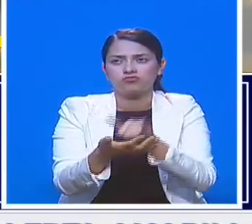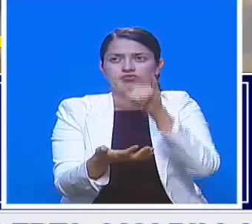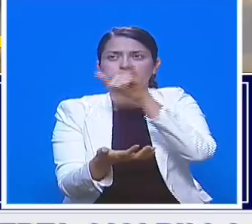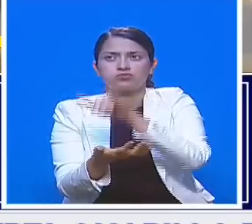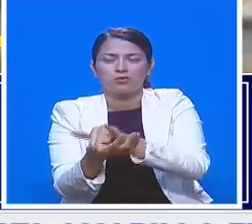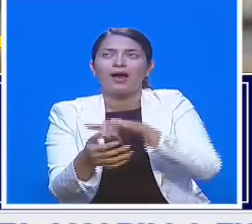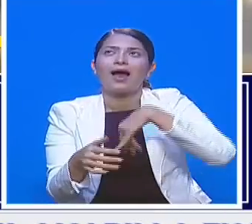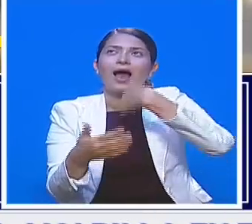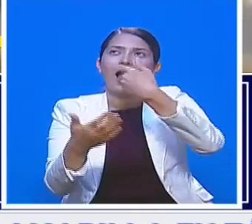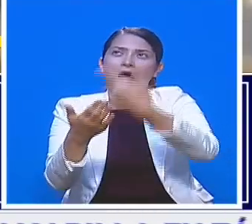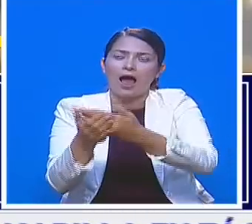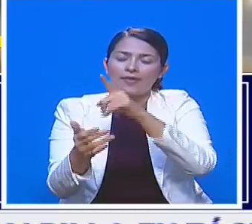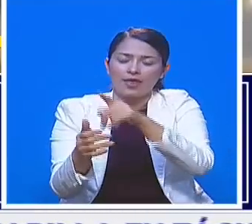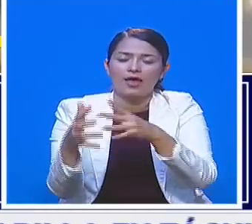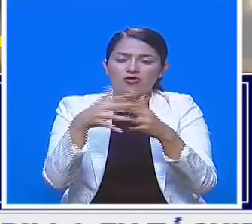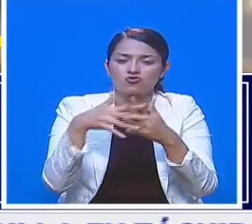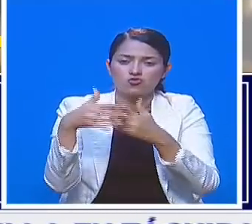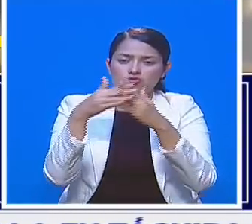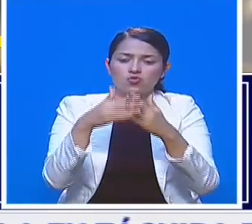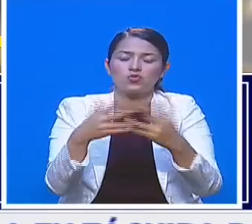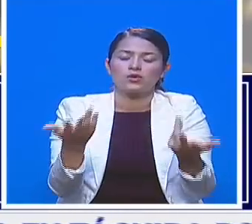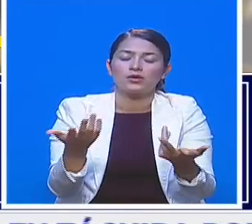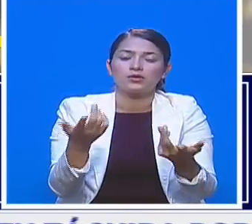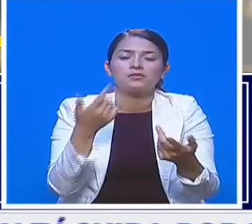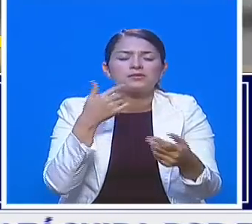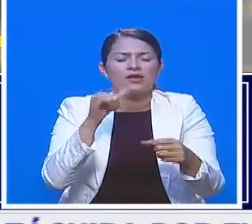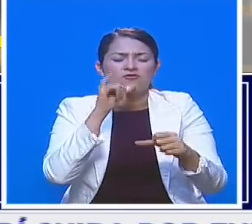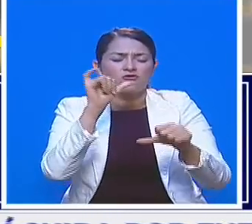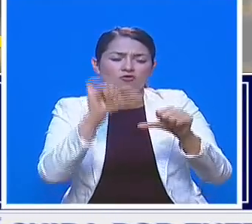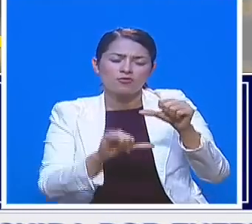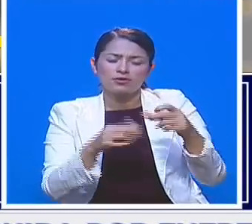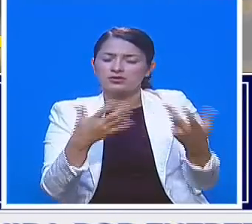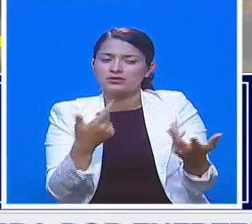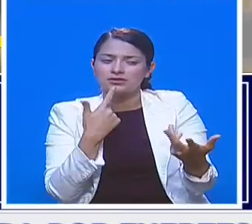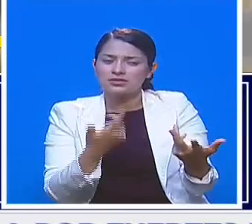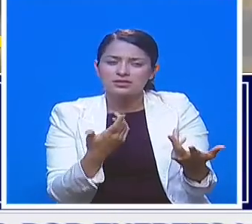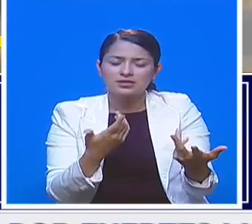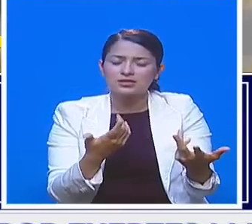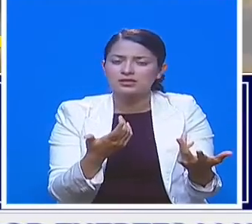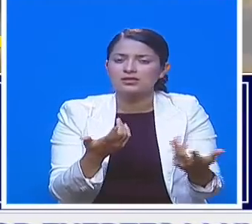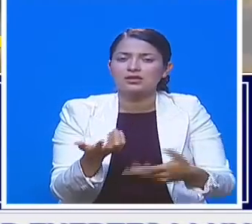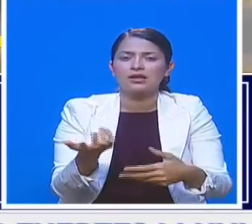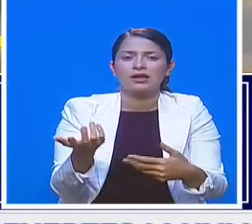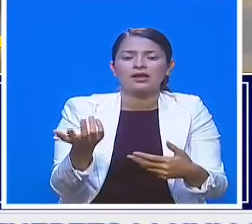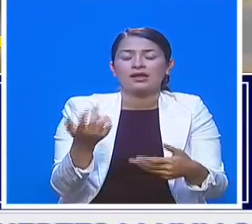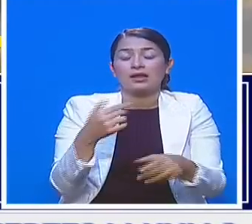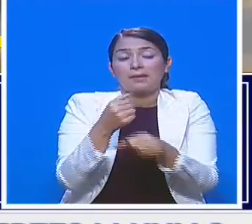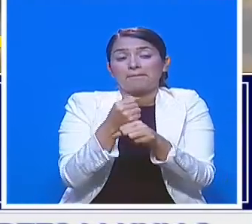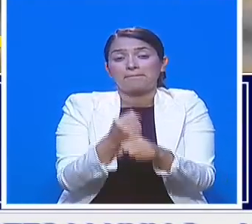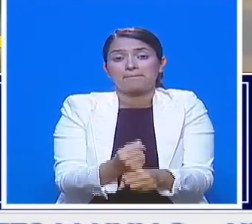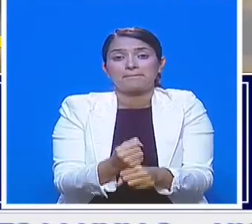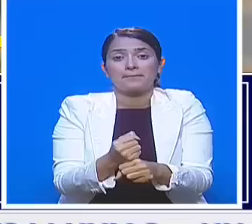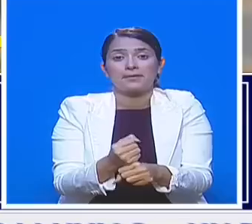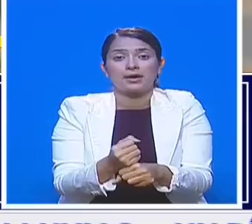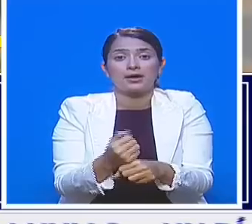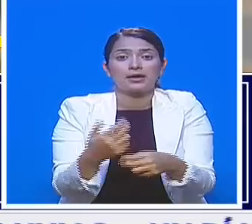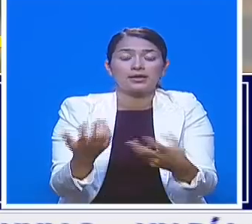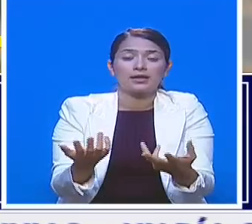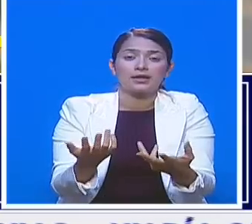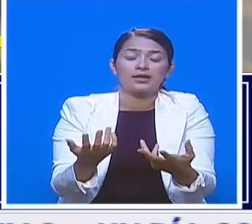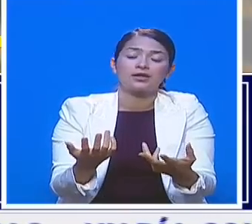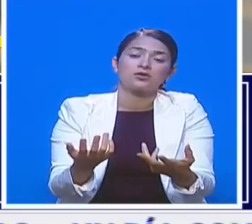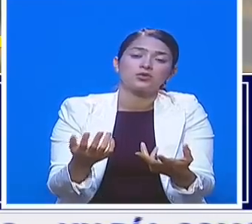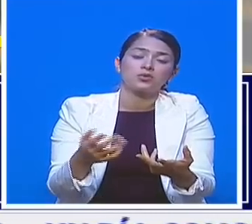posteriormente llegar a Estados Unidos, y mencionaban que se encuentran a la espera de qué va a